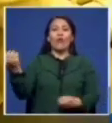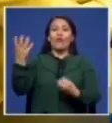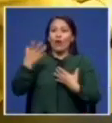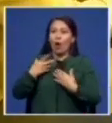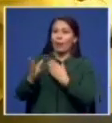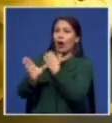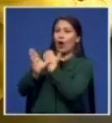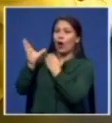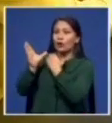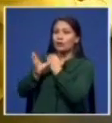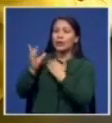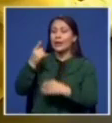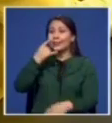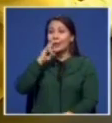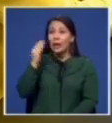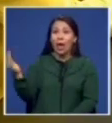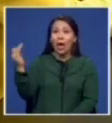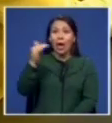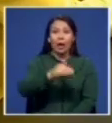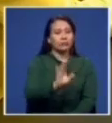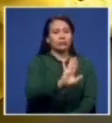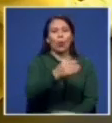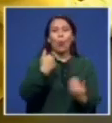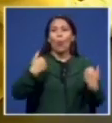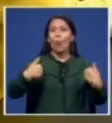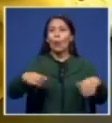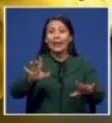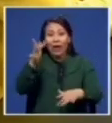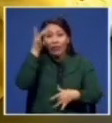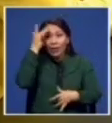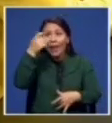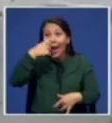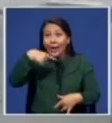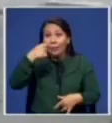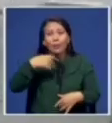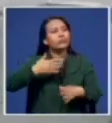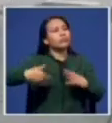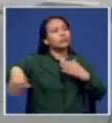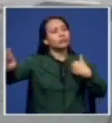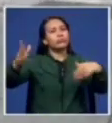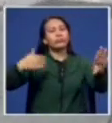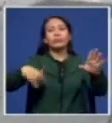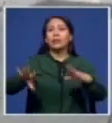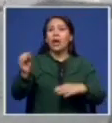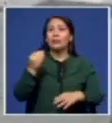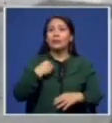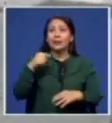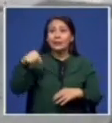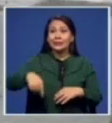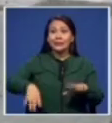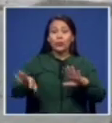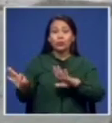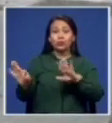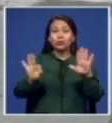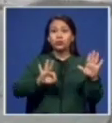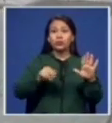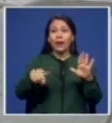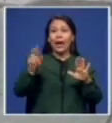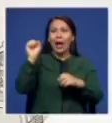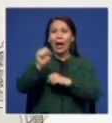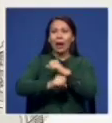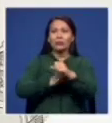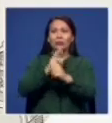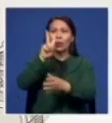Según autoridades de salud, este es un caso aislado y sería el tercero presentado en la zona 8 en lo que va del año